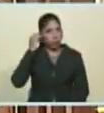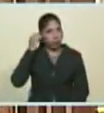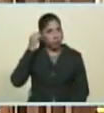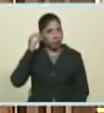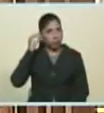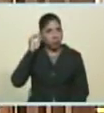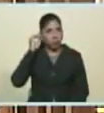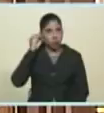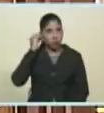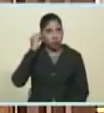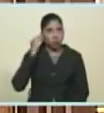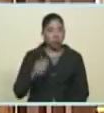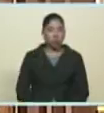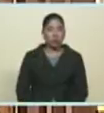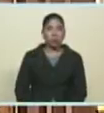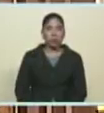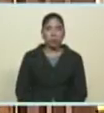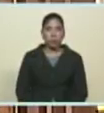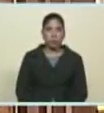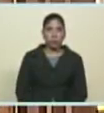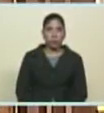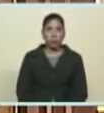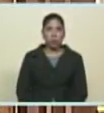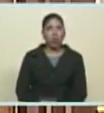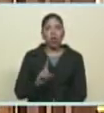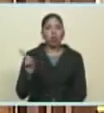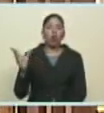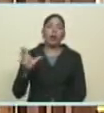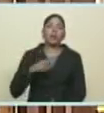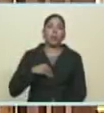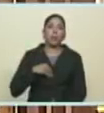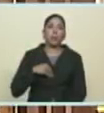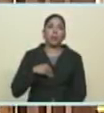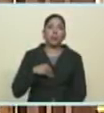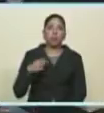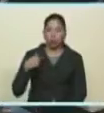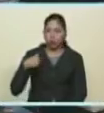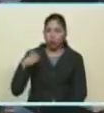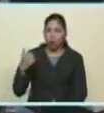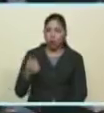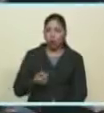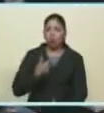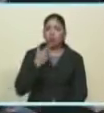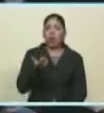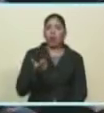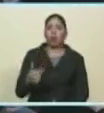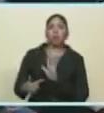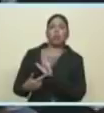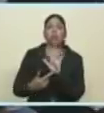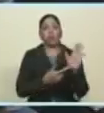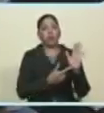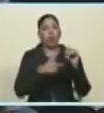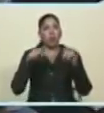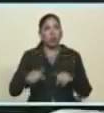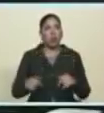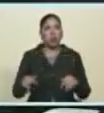a desconocimiento de la ley. Ya basta. No lo acepto. Lo digo aquí ante el Consejo Federal de Gobierno. No lo acepto.